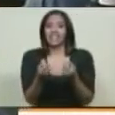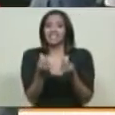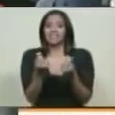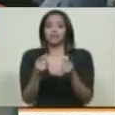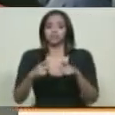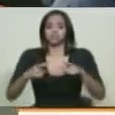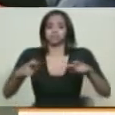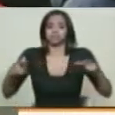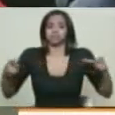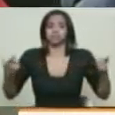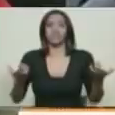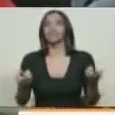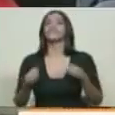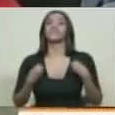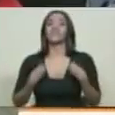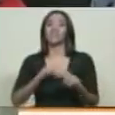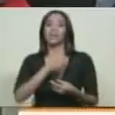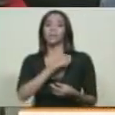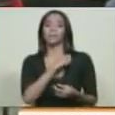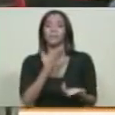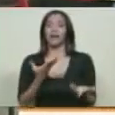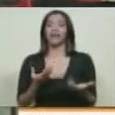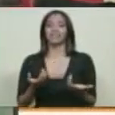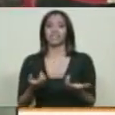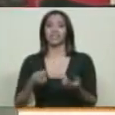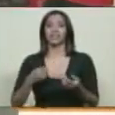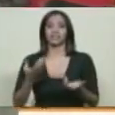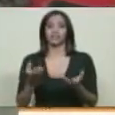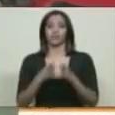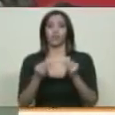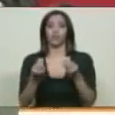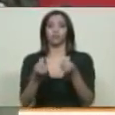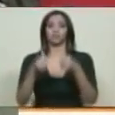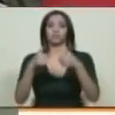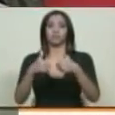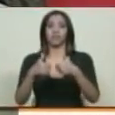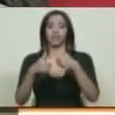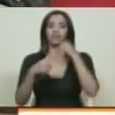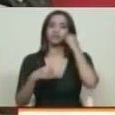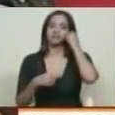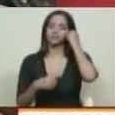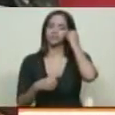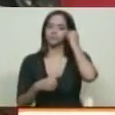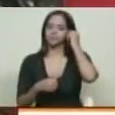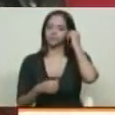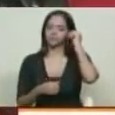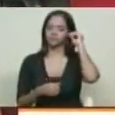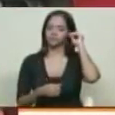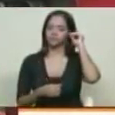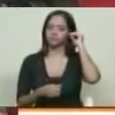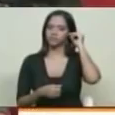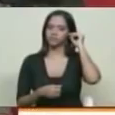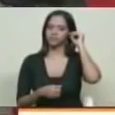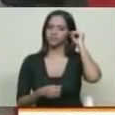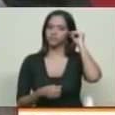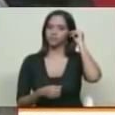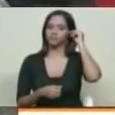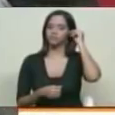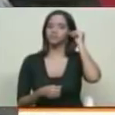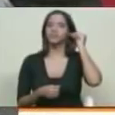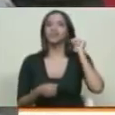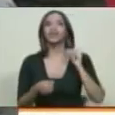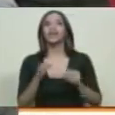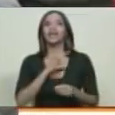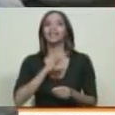Sí, tiene rato viviendo en España. Recientemente, cuando hubo la intervención que se le hizo, el señor no estaba acá y